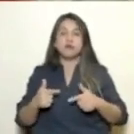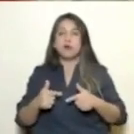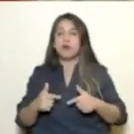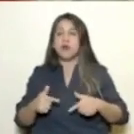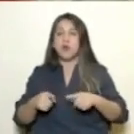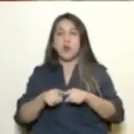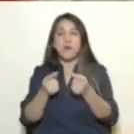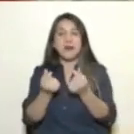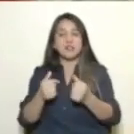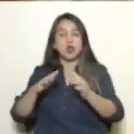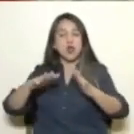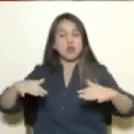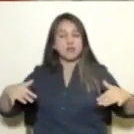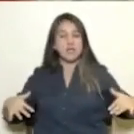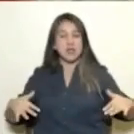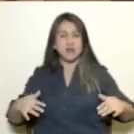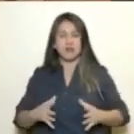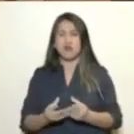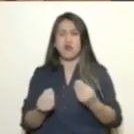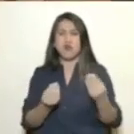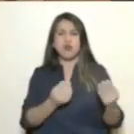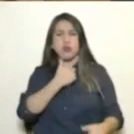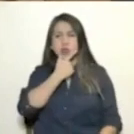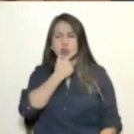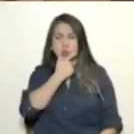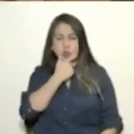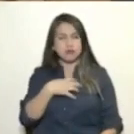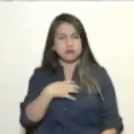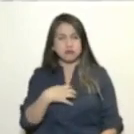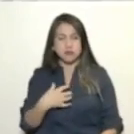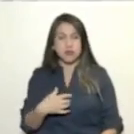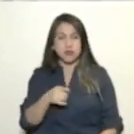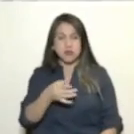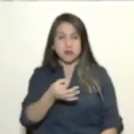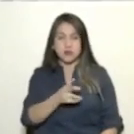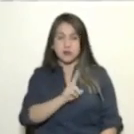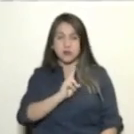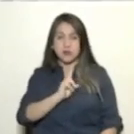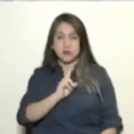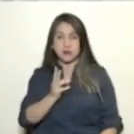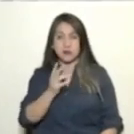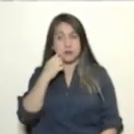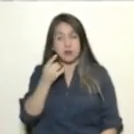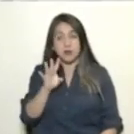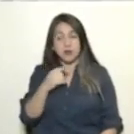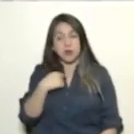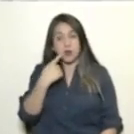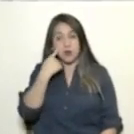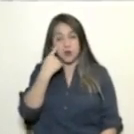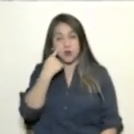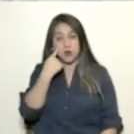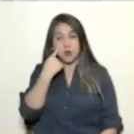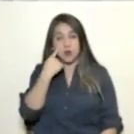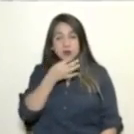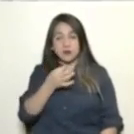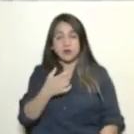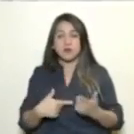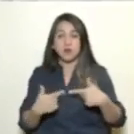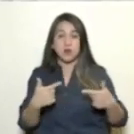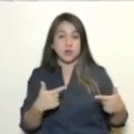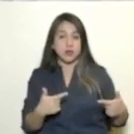un océano de incertidumbre? Yo quiero dar una respuesta que me van a decir que estoy loco, pero es la única que conozco, que es la